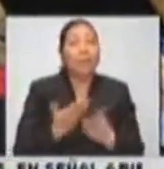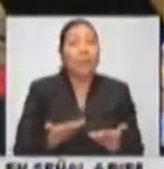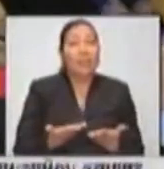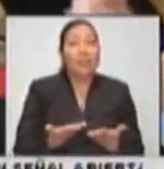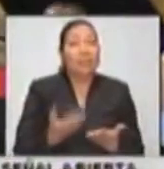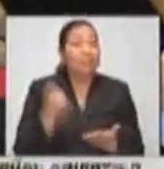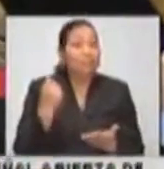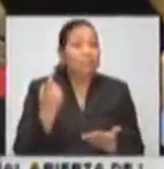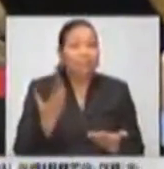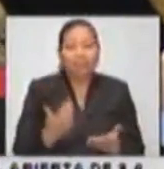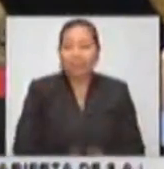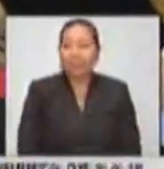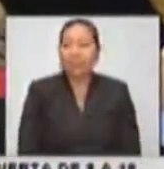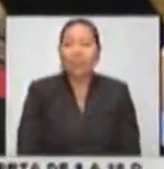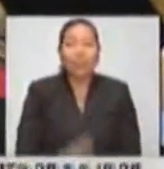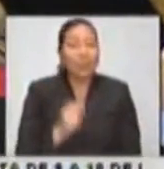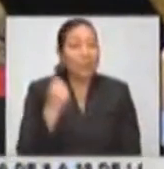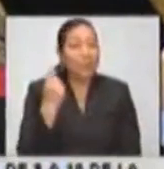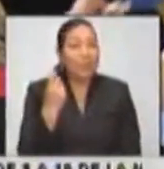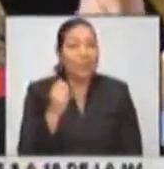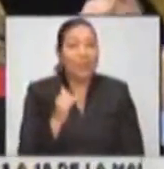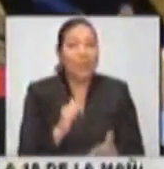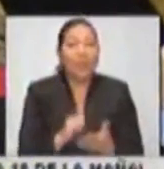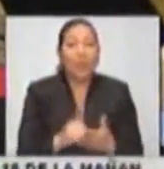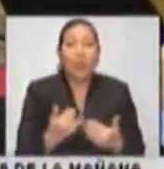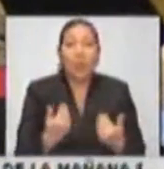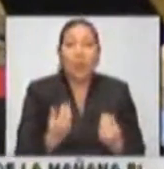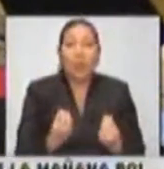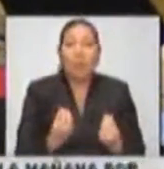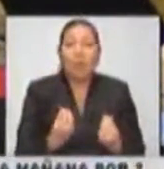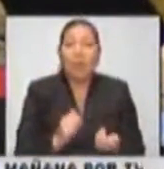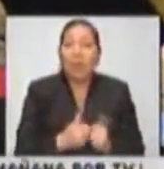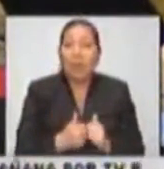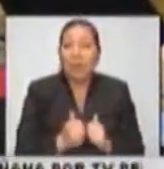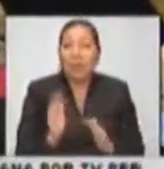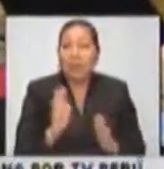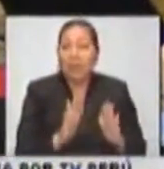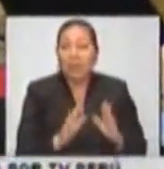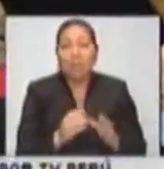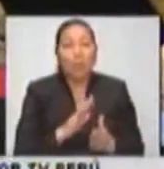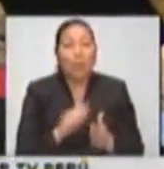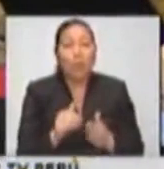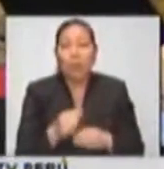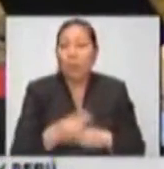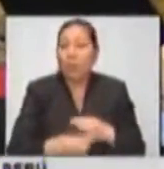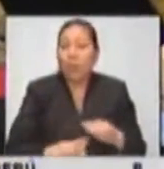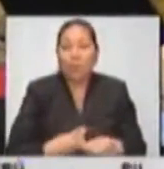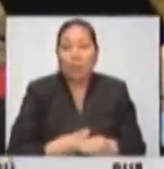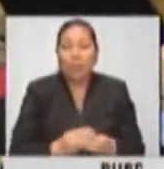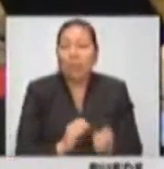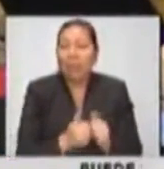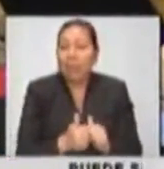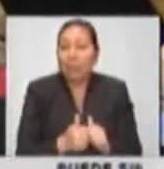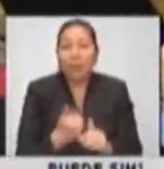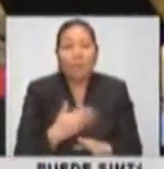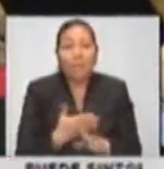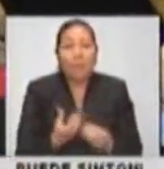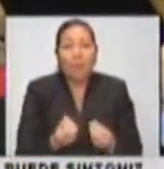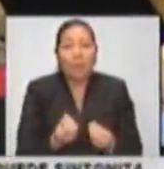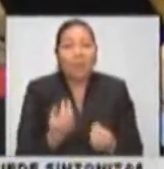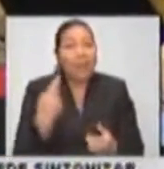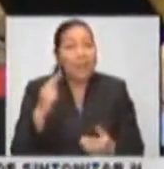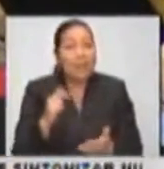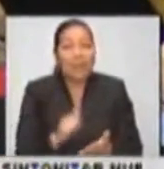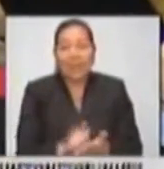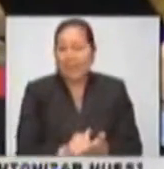estamos entendiendo. O sea, no estamos entendiendo cómo debería. Cambio climático, por ejemplo, es todo un mundo que debería estar cambiando la forma de hacer la